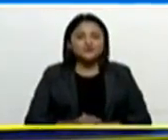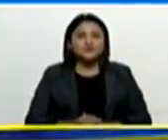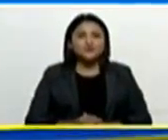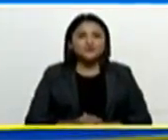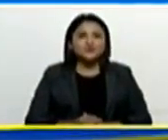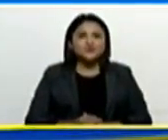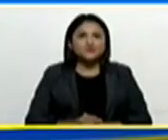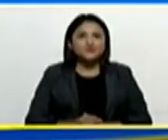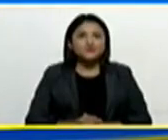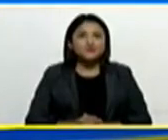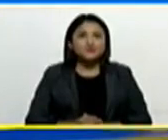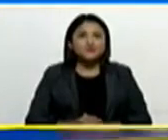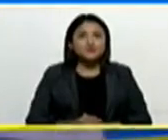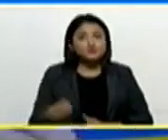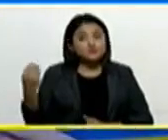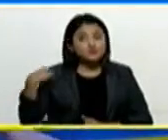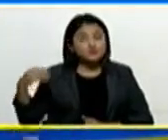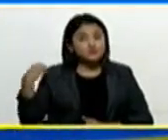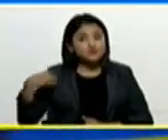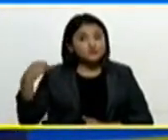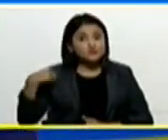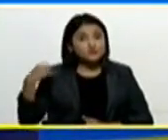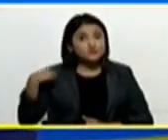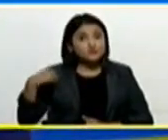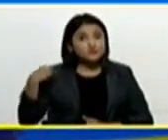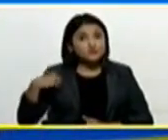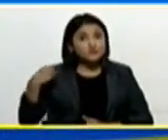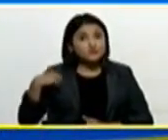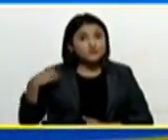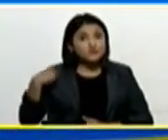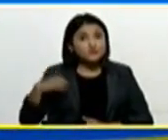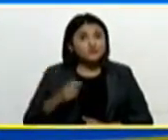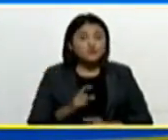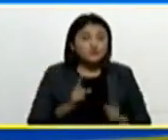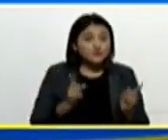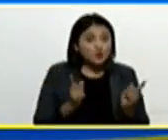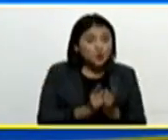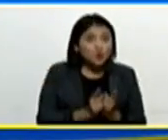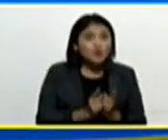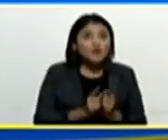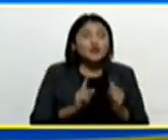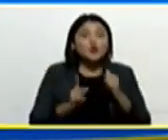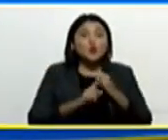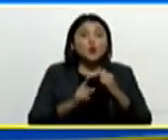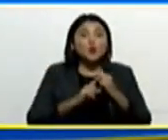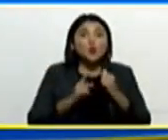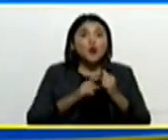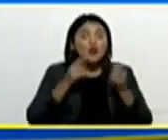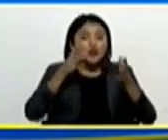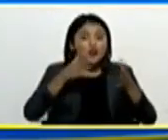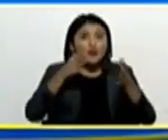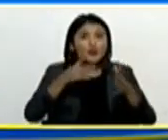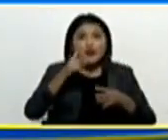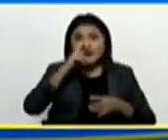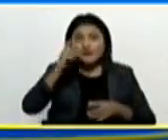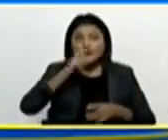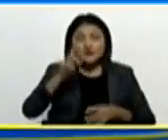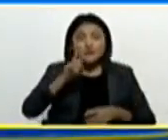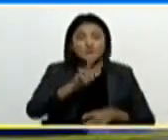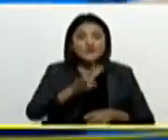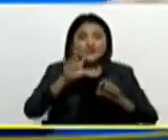Y Raúl me está alertando, me dice que quiere que haga un mensaje como el que hicimos en un aniversario el 26 de